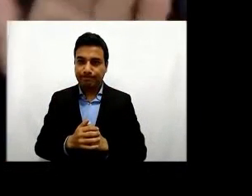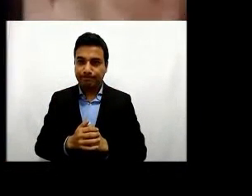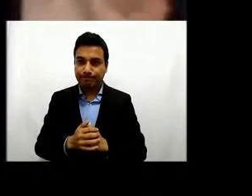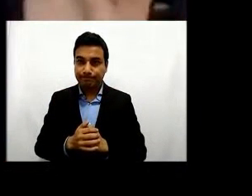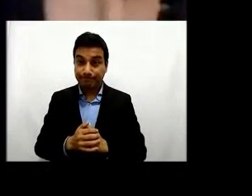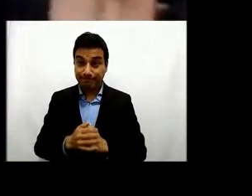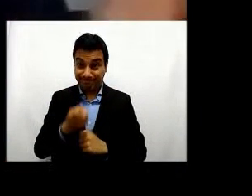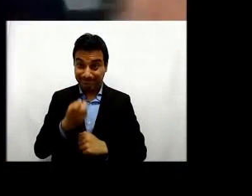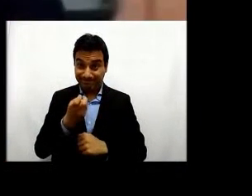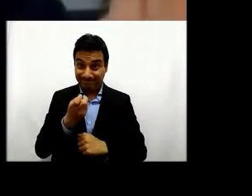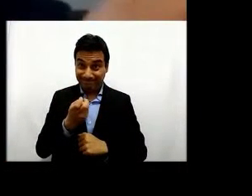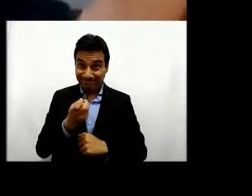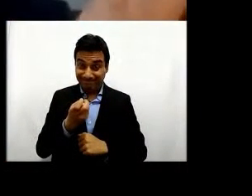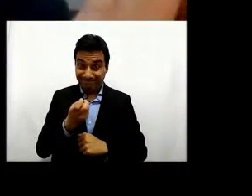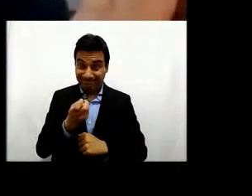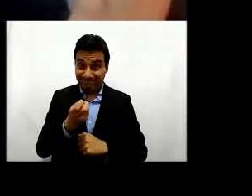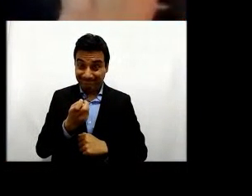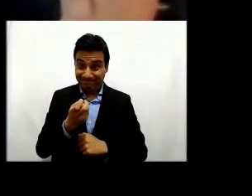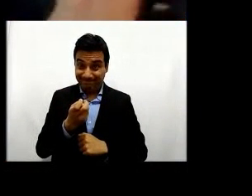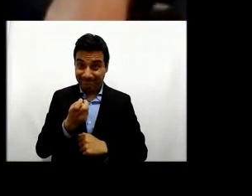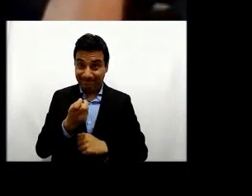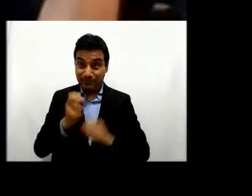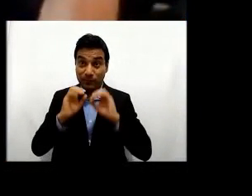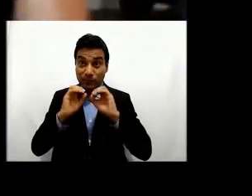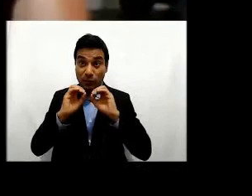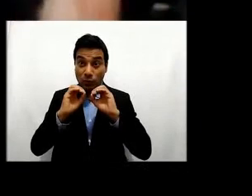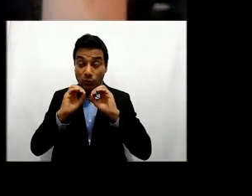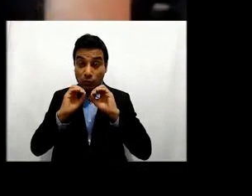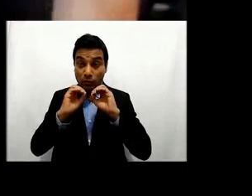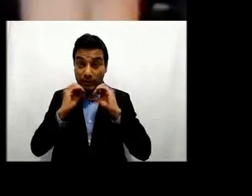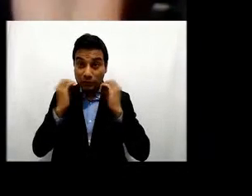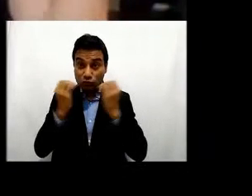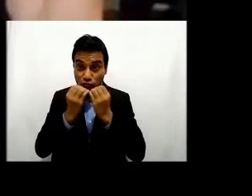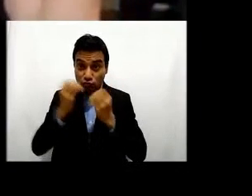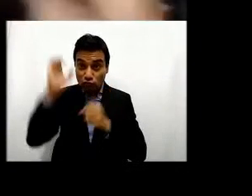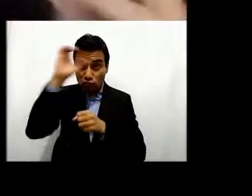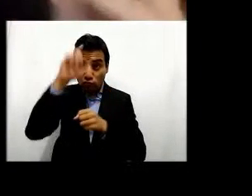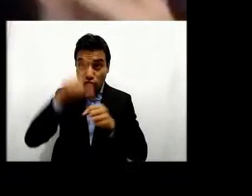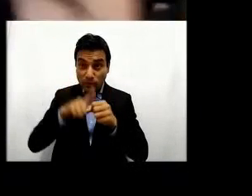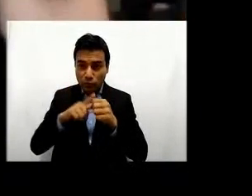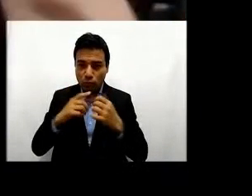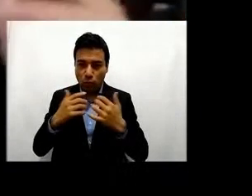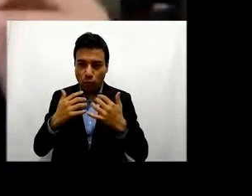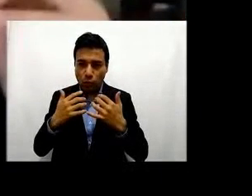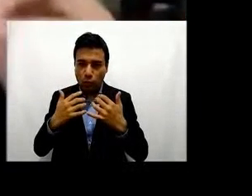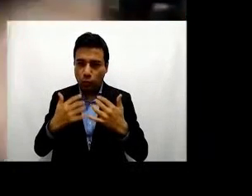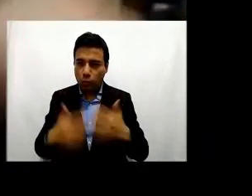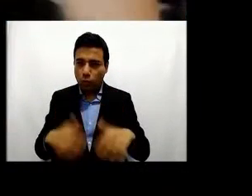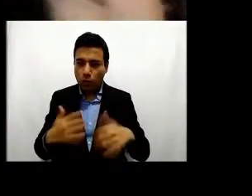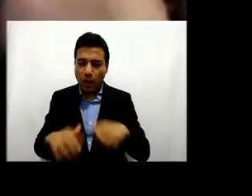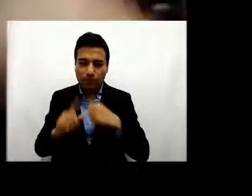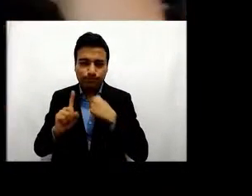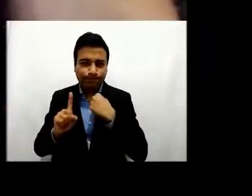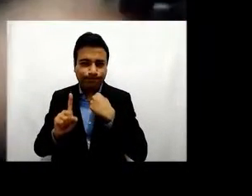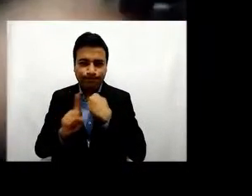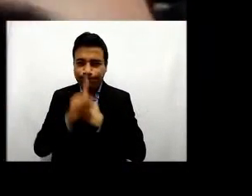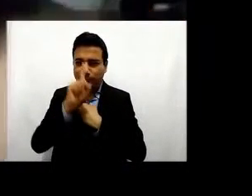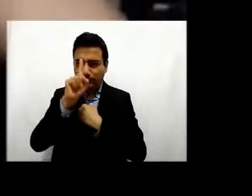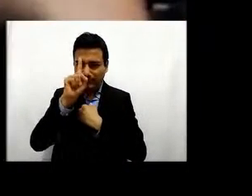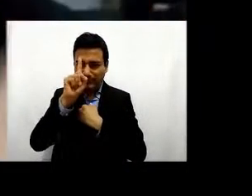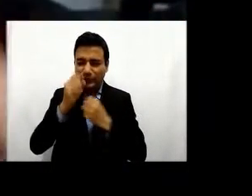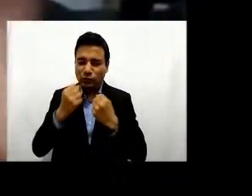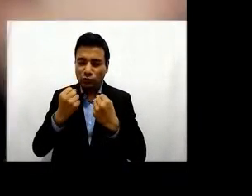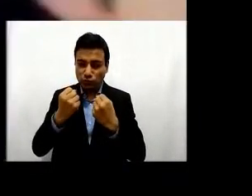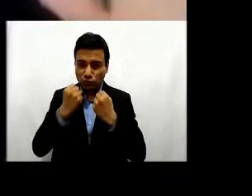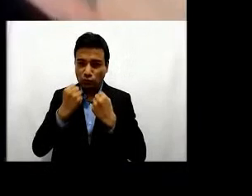¿no? Recordemos eso un poco. No hubo, si algo paró la pandemia inicialmente, fue el sector cultural. Cines,